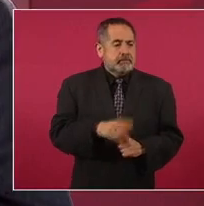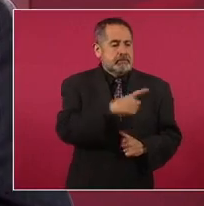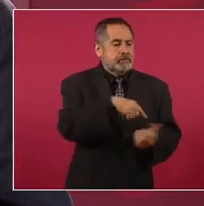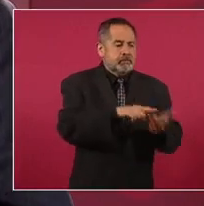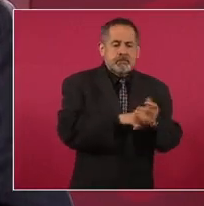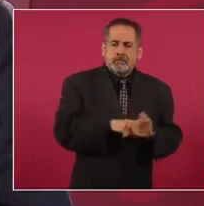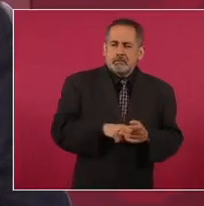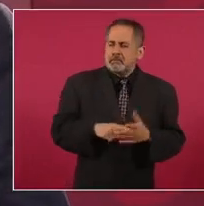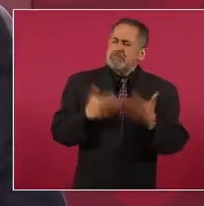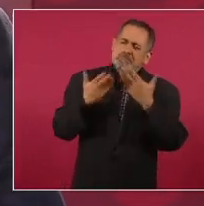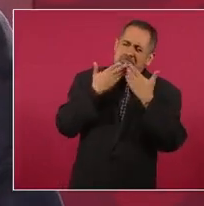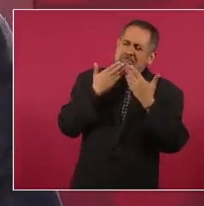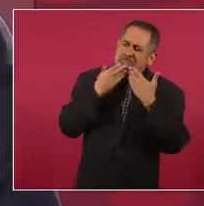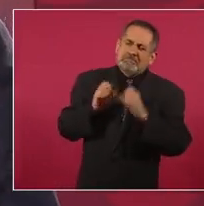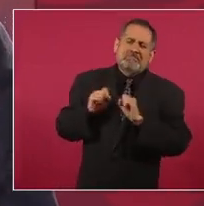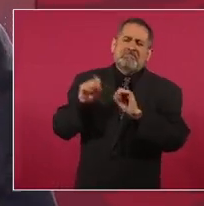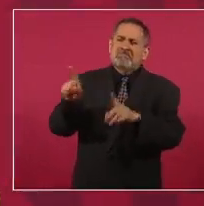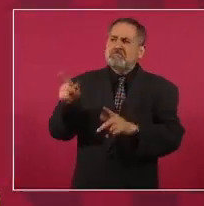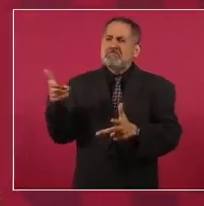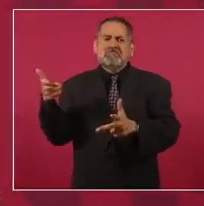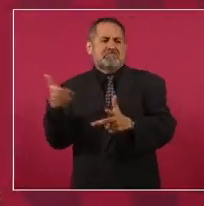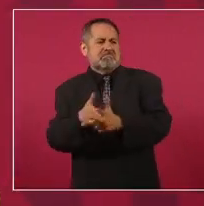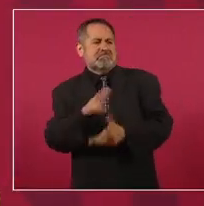toleraron crímenes de Estado.